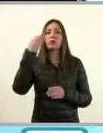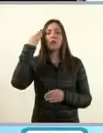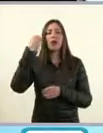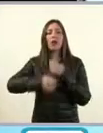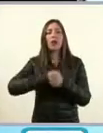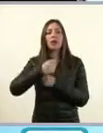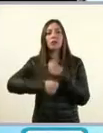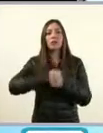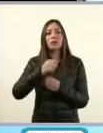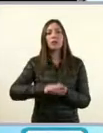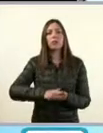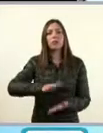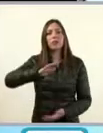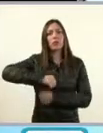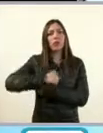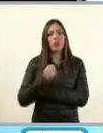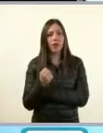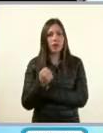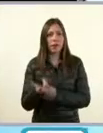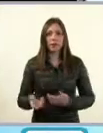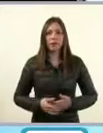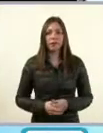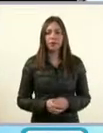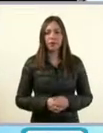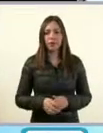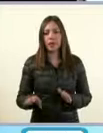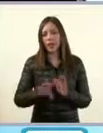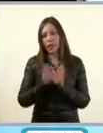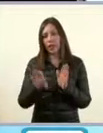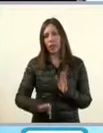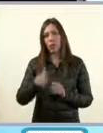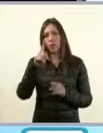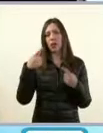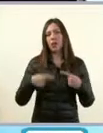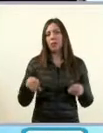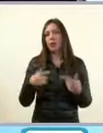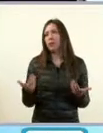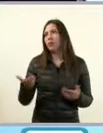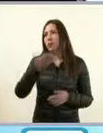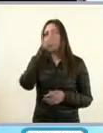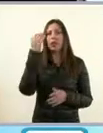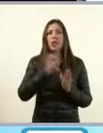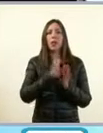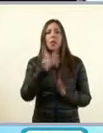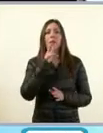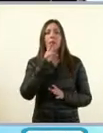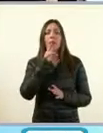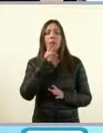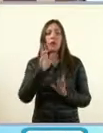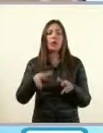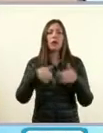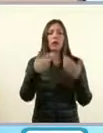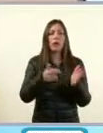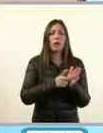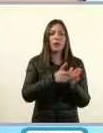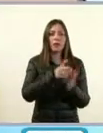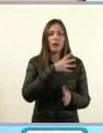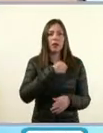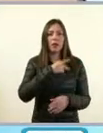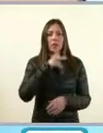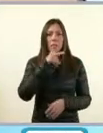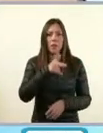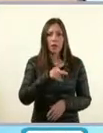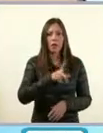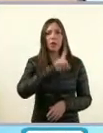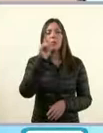que alguien le regala el departamento, por ejemplo, un papá a su hijo, te regalo ese departamento, órale, de palabra.